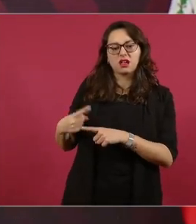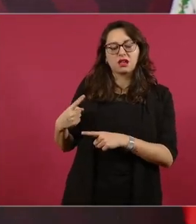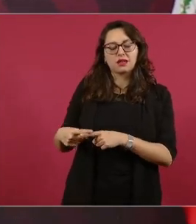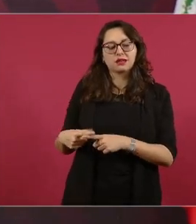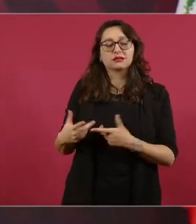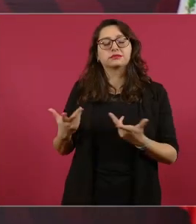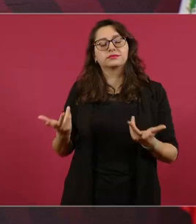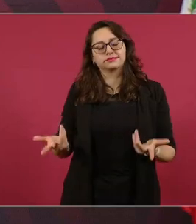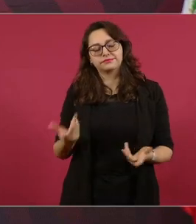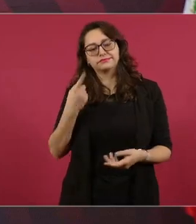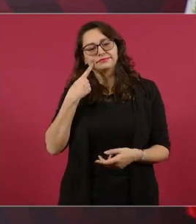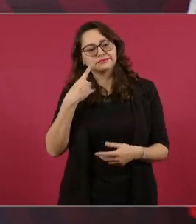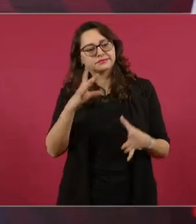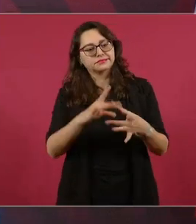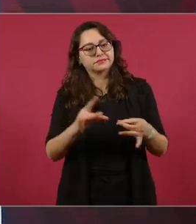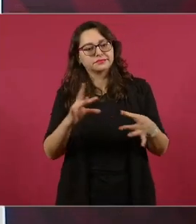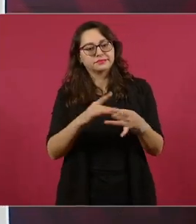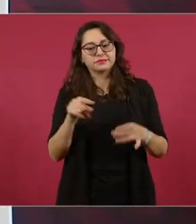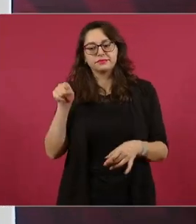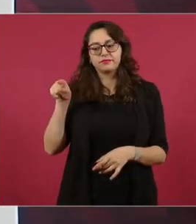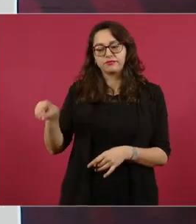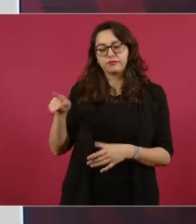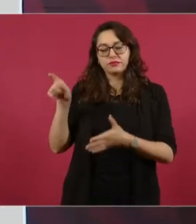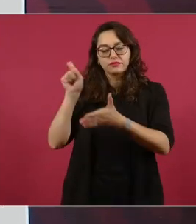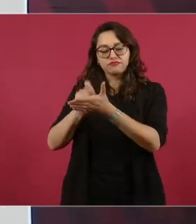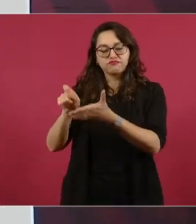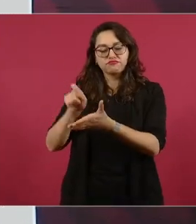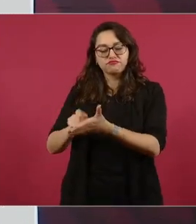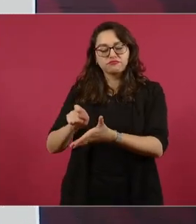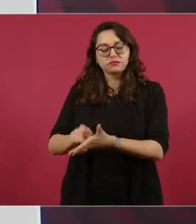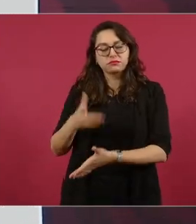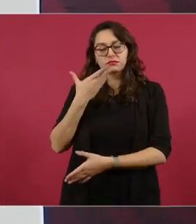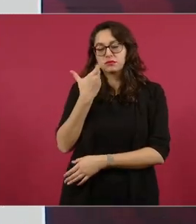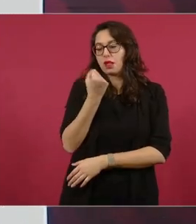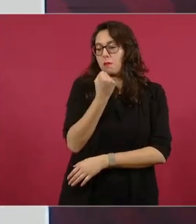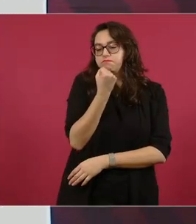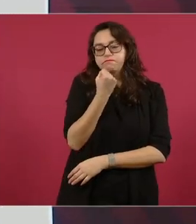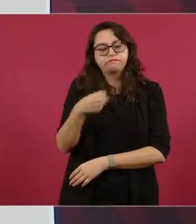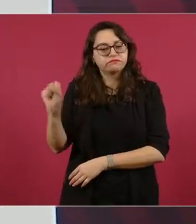son muy recomendables sus textos,